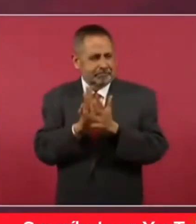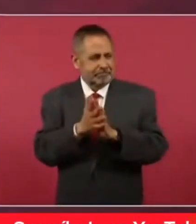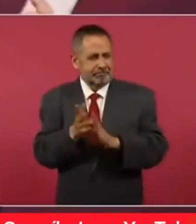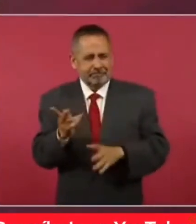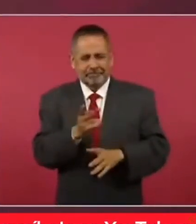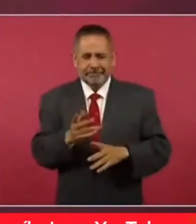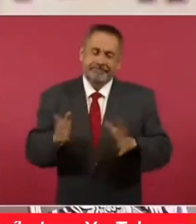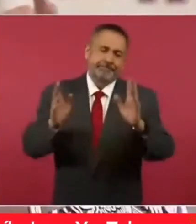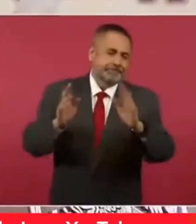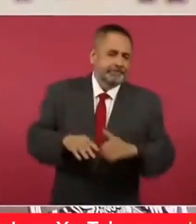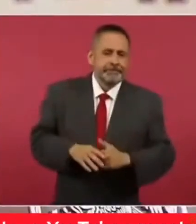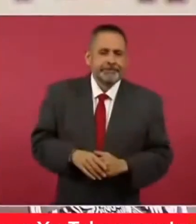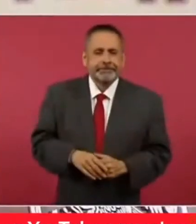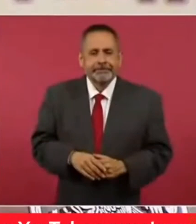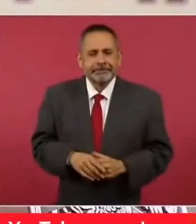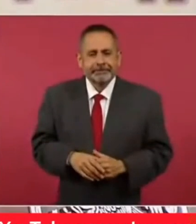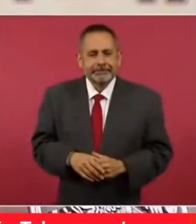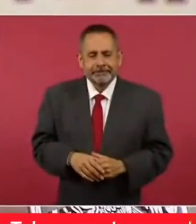ja, ja, ja, ja. O sea,